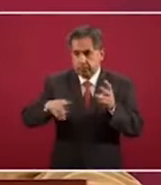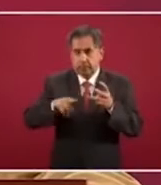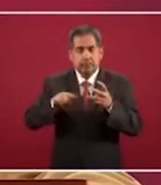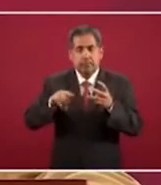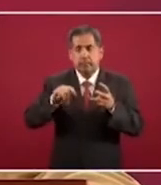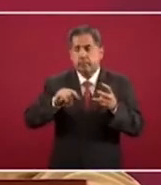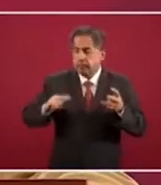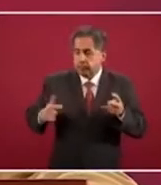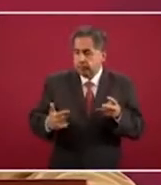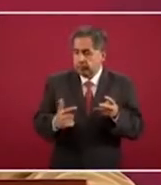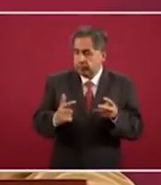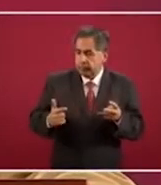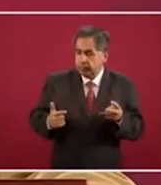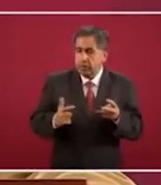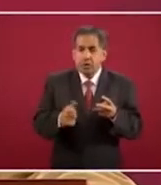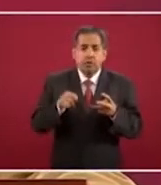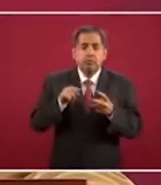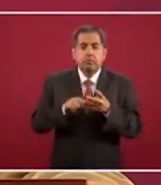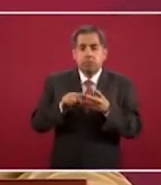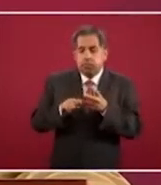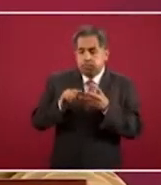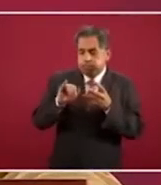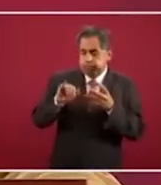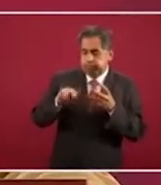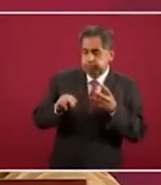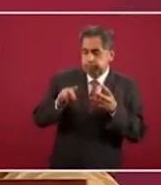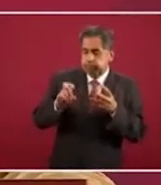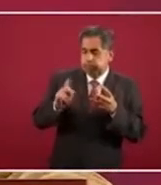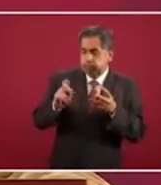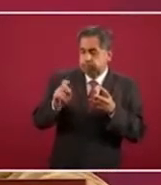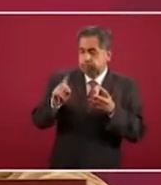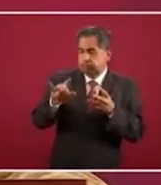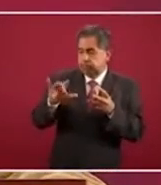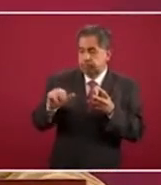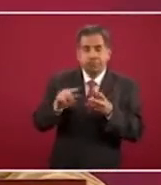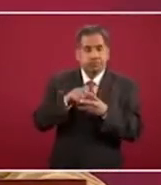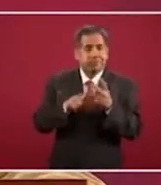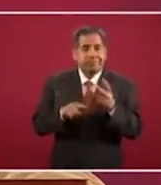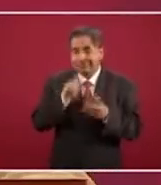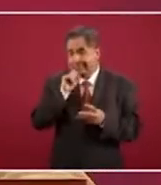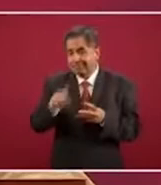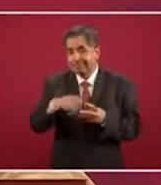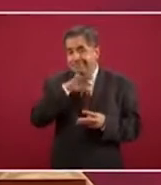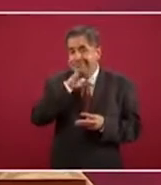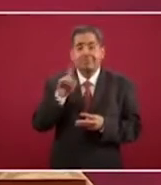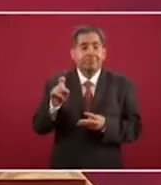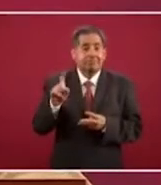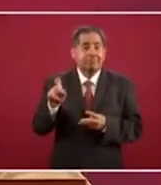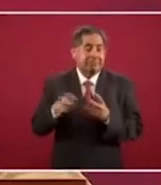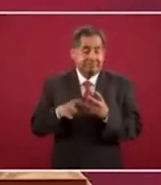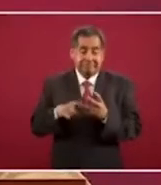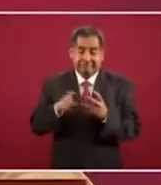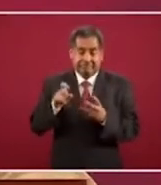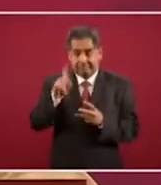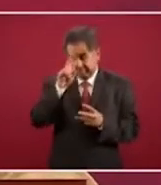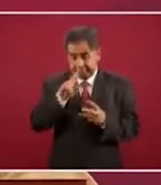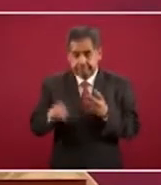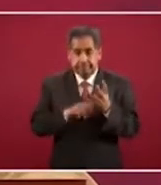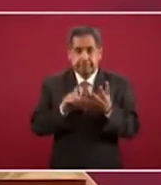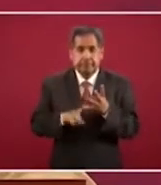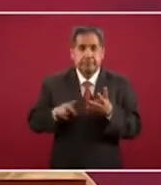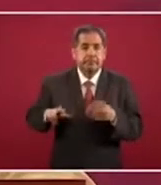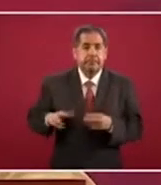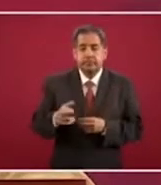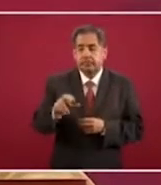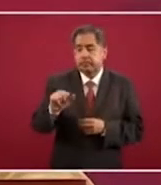en Guanajuato, la cuenca Independencia, con problemas de contaminación del agua, y el río